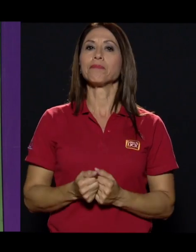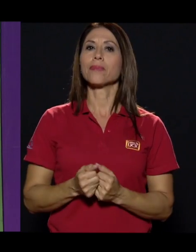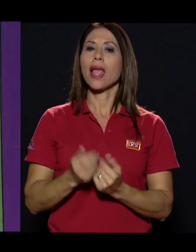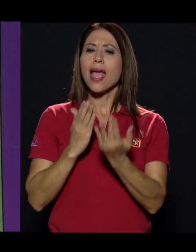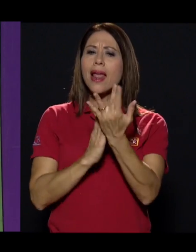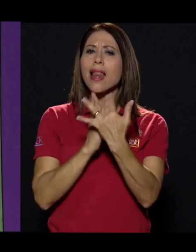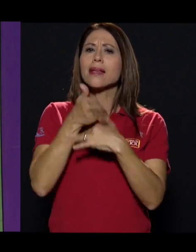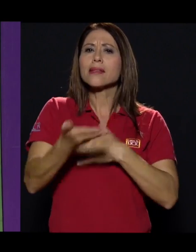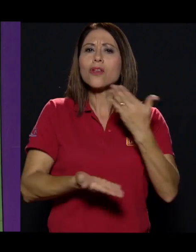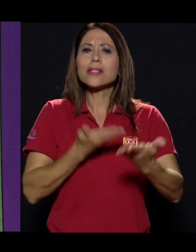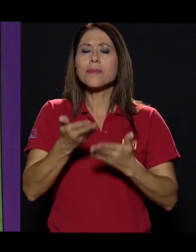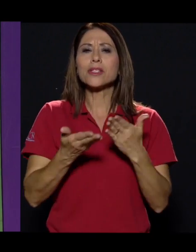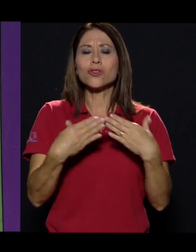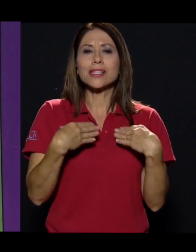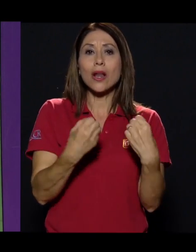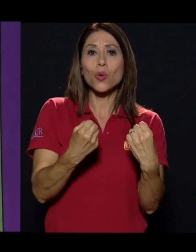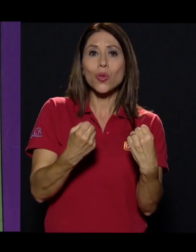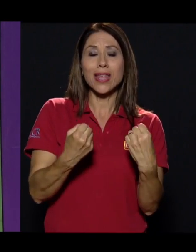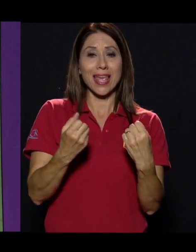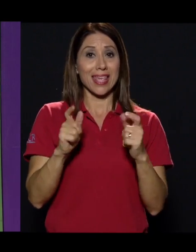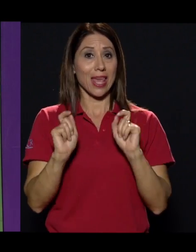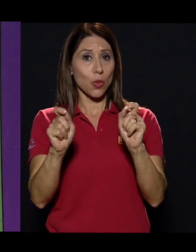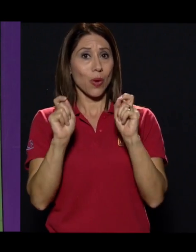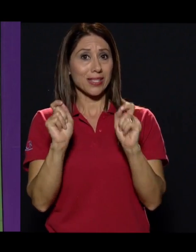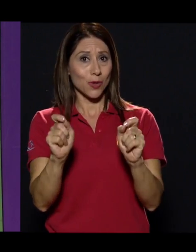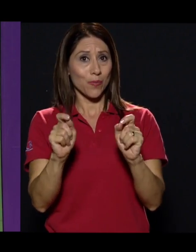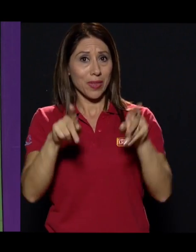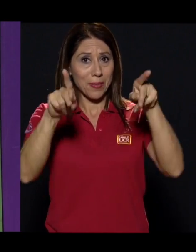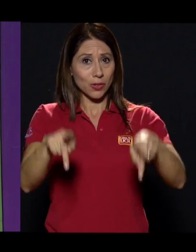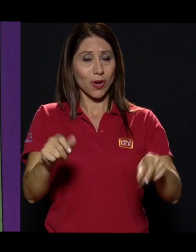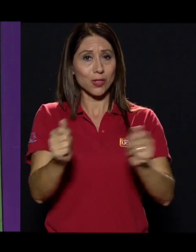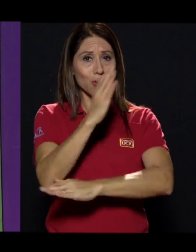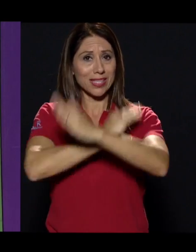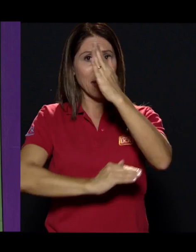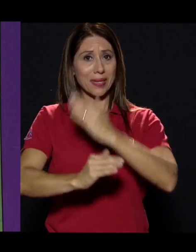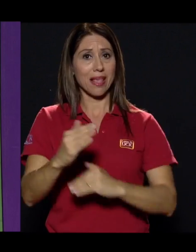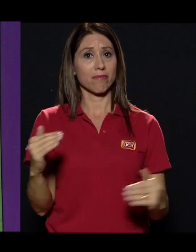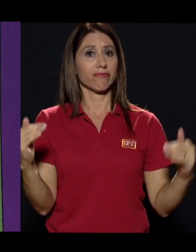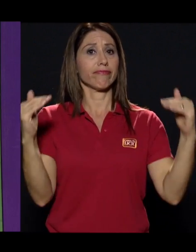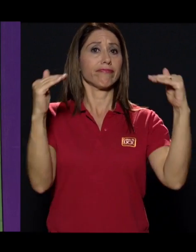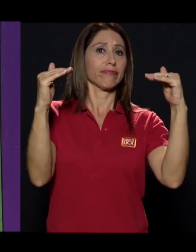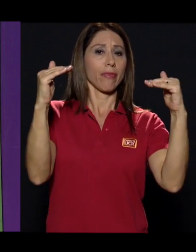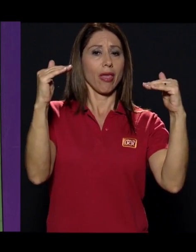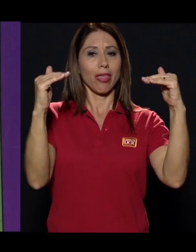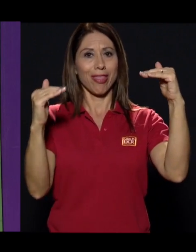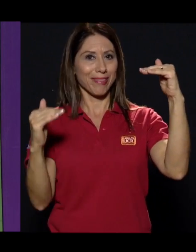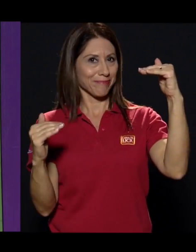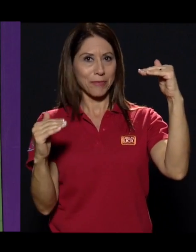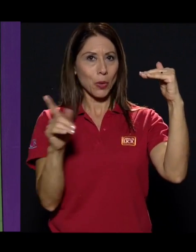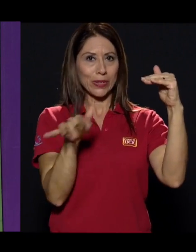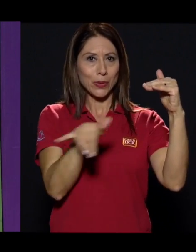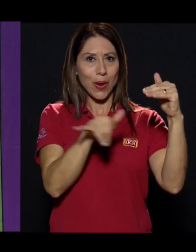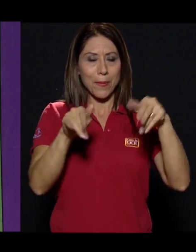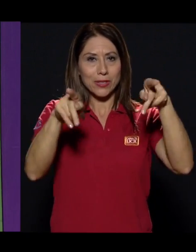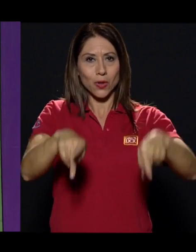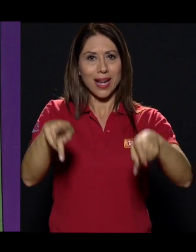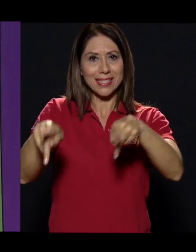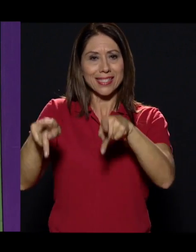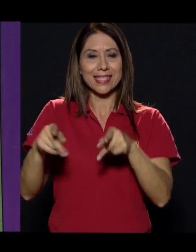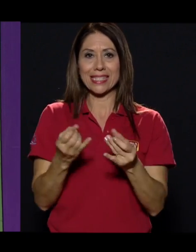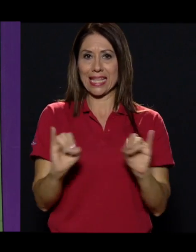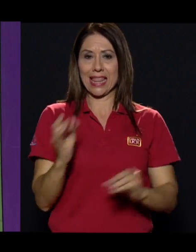Carla, la desigualdad en el acceso a servicios de salud y educación de las personas con discapacidad en general con respecto al de la población sin